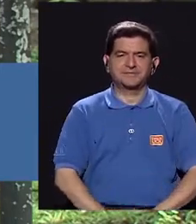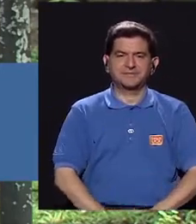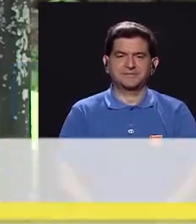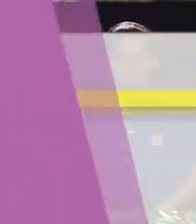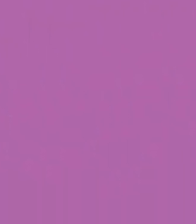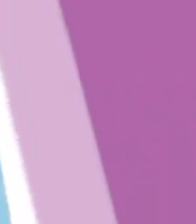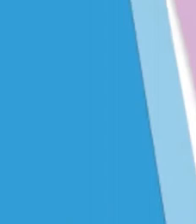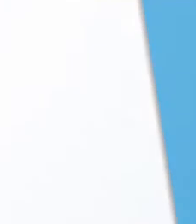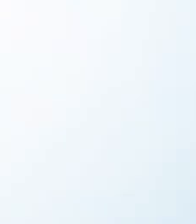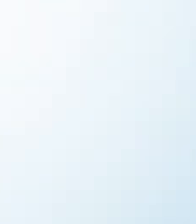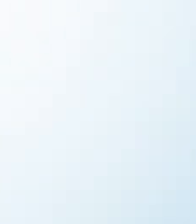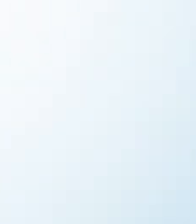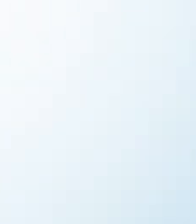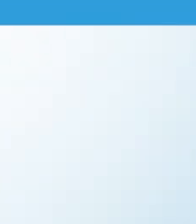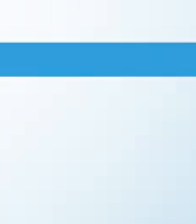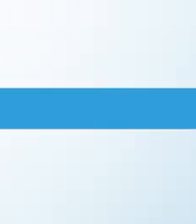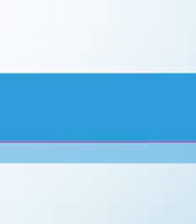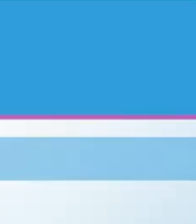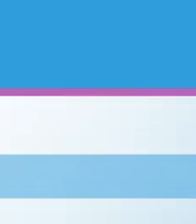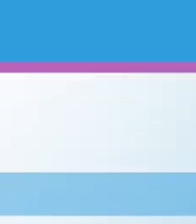nosotros.